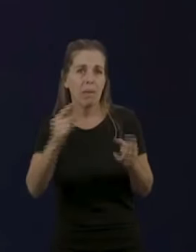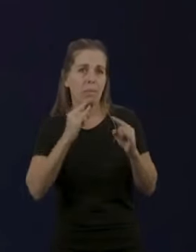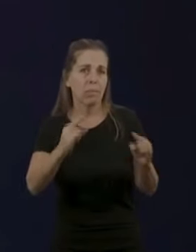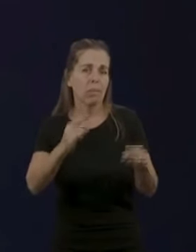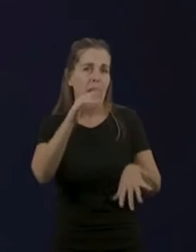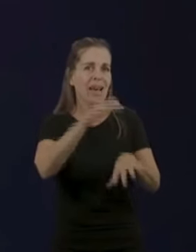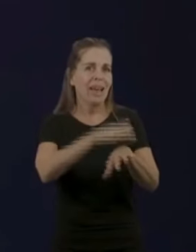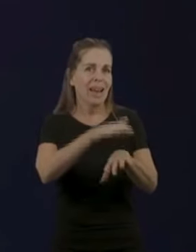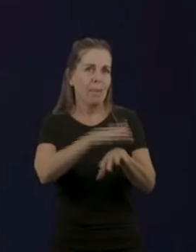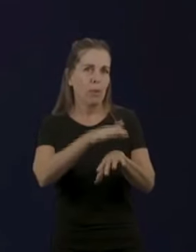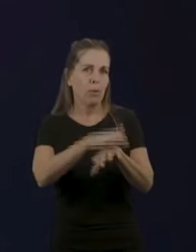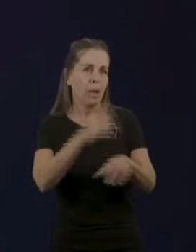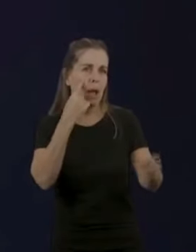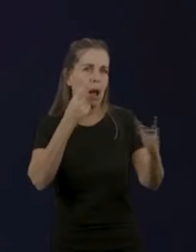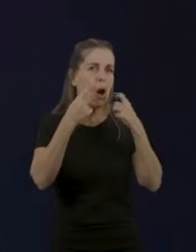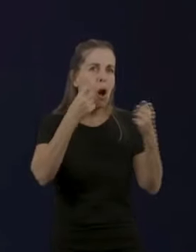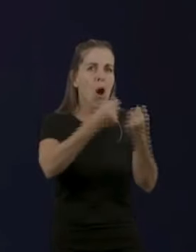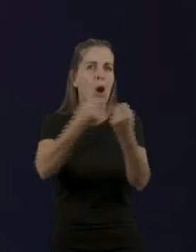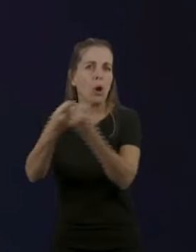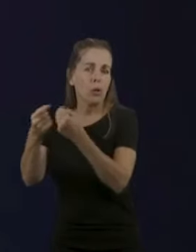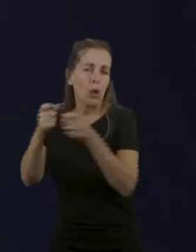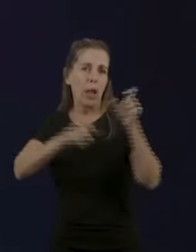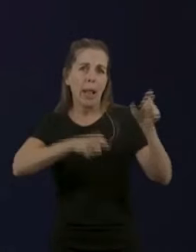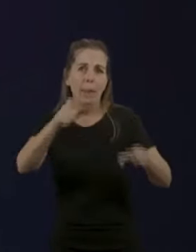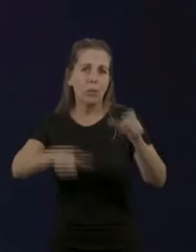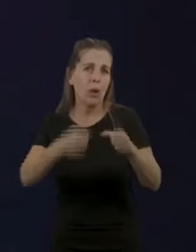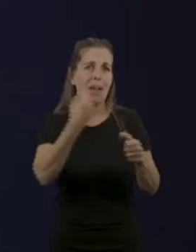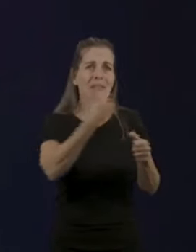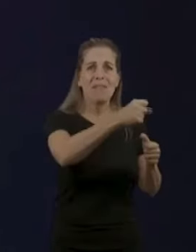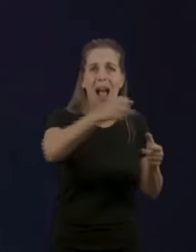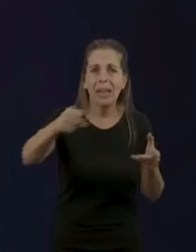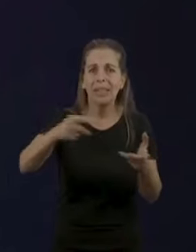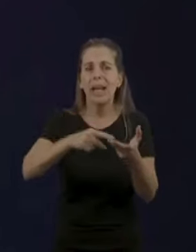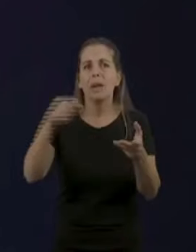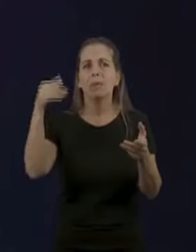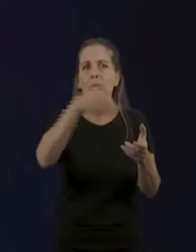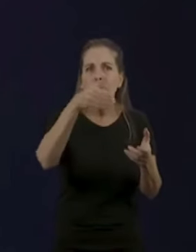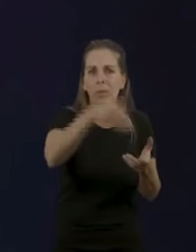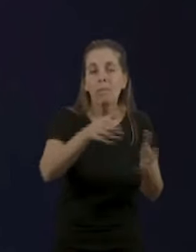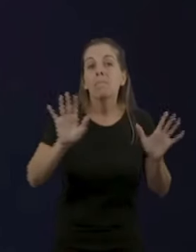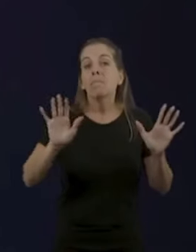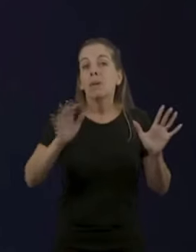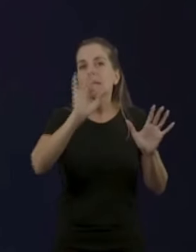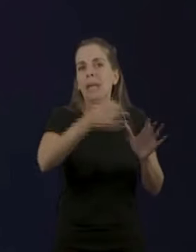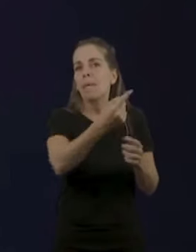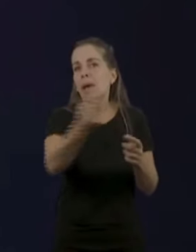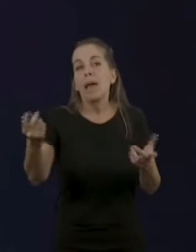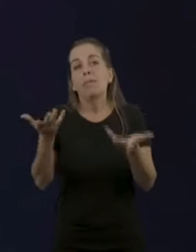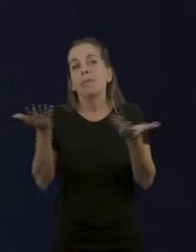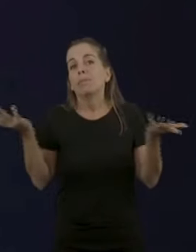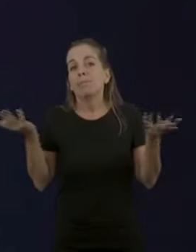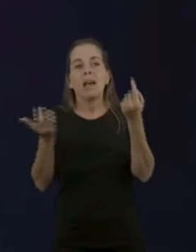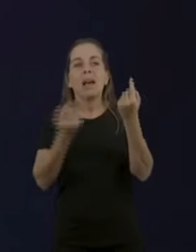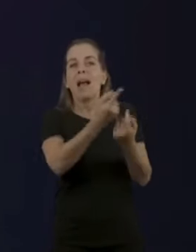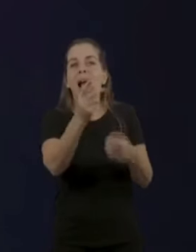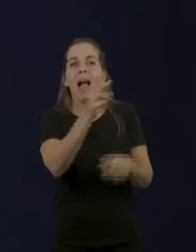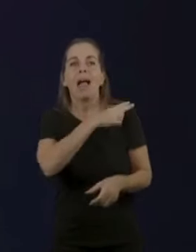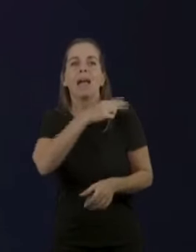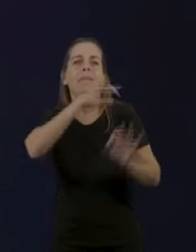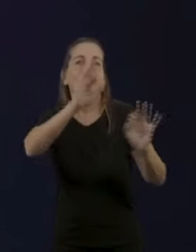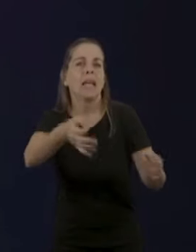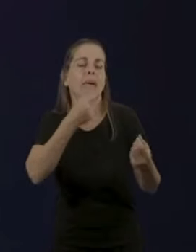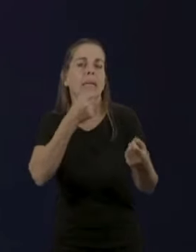de efectivamente Quienes no fueron a trabajar de entender a a quién hay que descontarle el día y Y a quién no así que eso